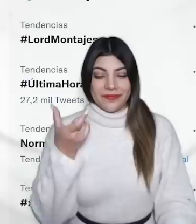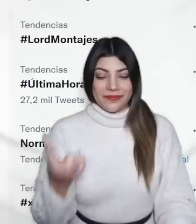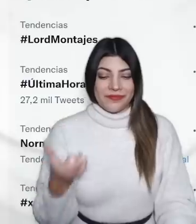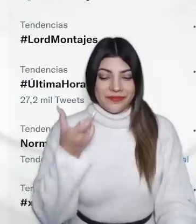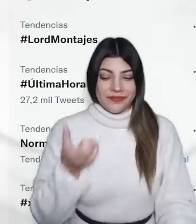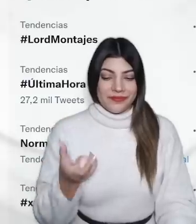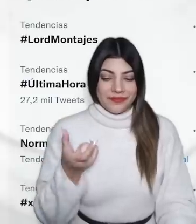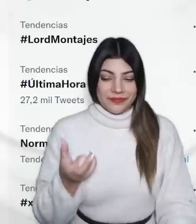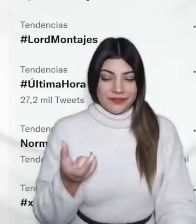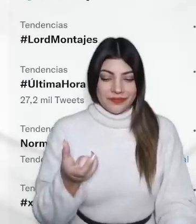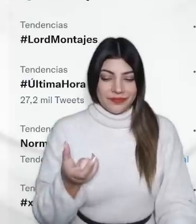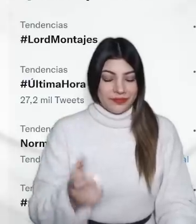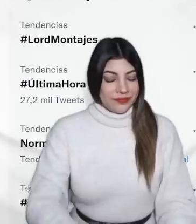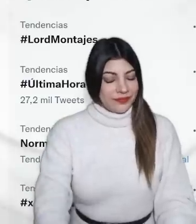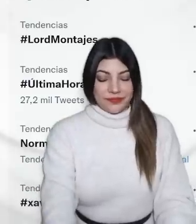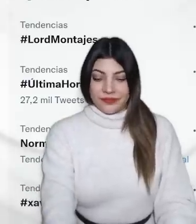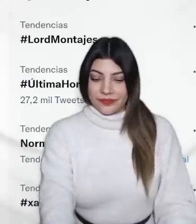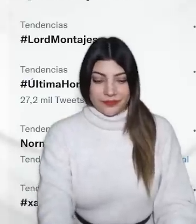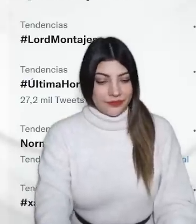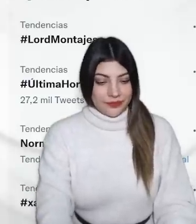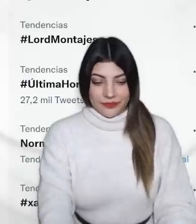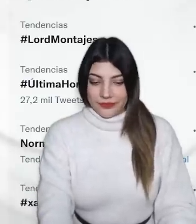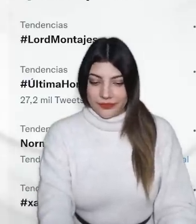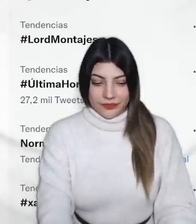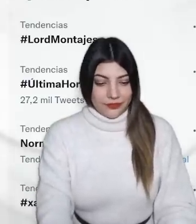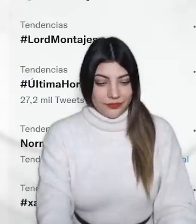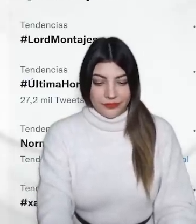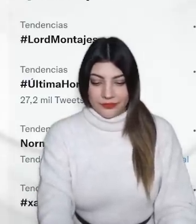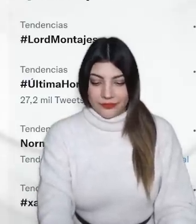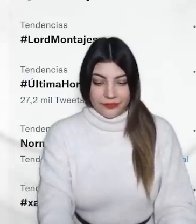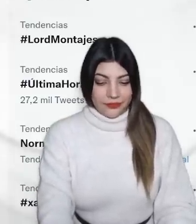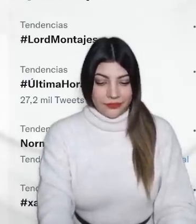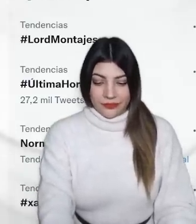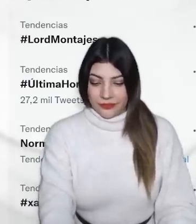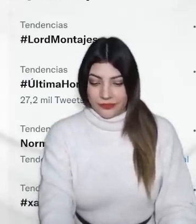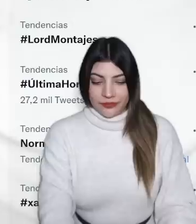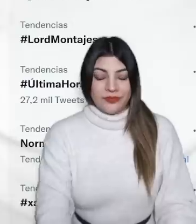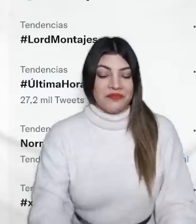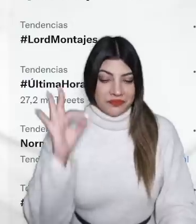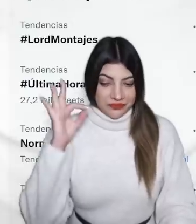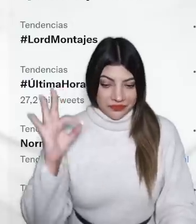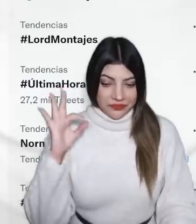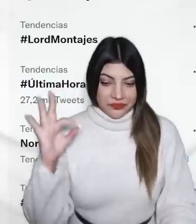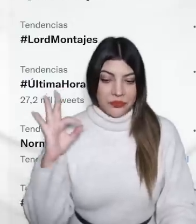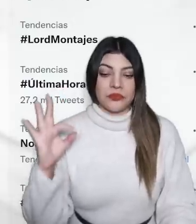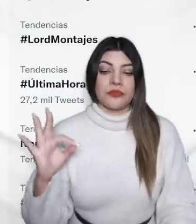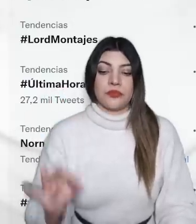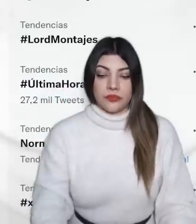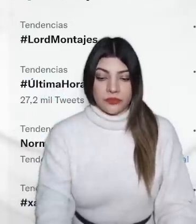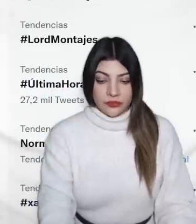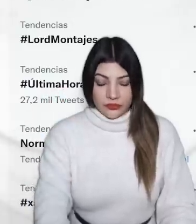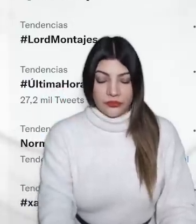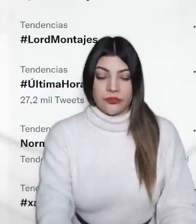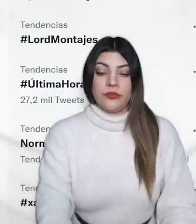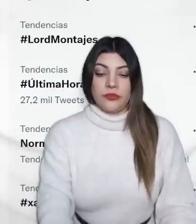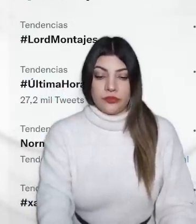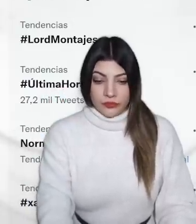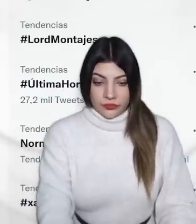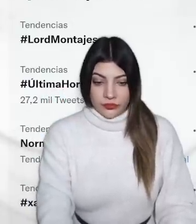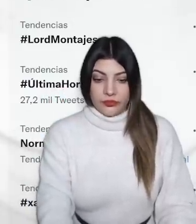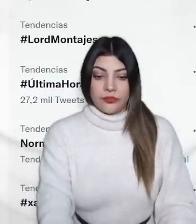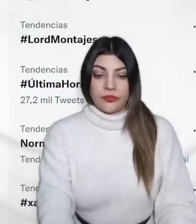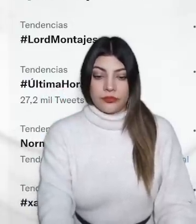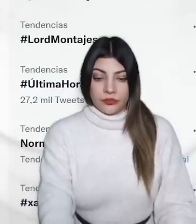políticas quisieran debilitar a esta corte. Yo no me presté ni me prestaré a ello y por eso actué con rapidez a efecto